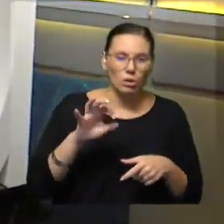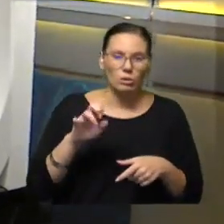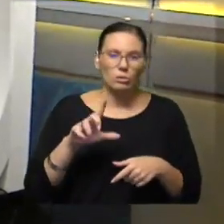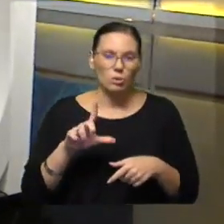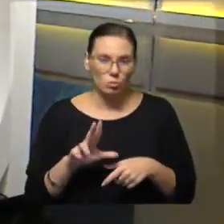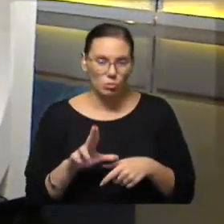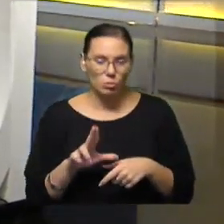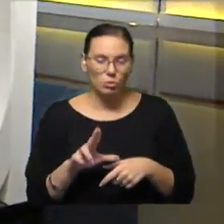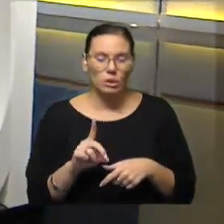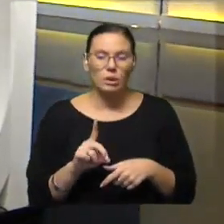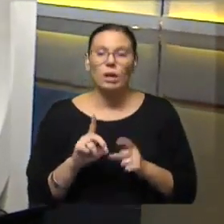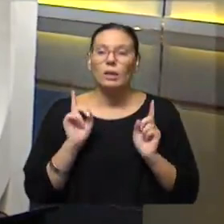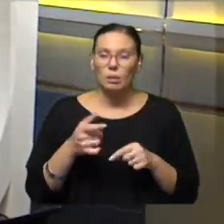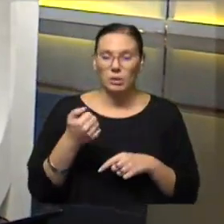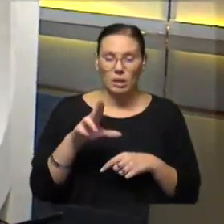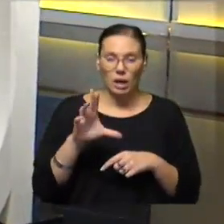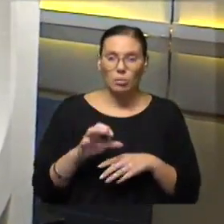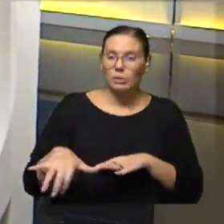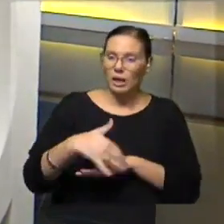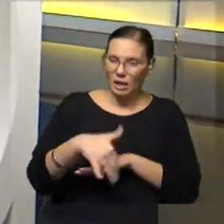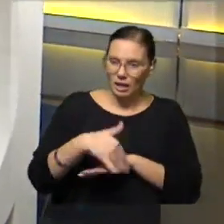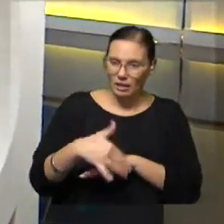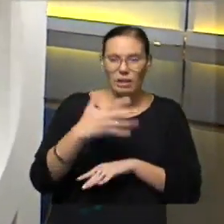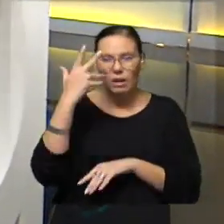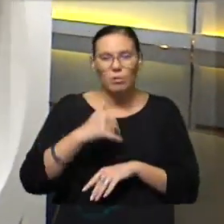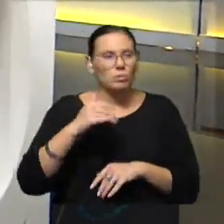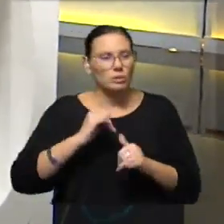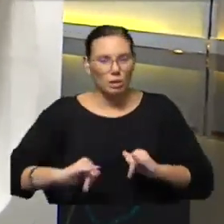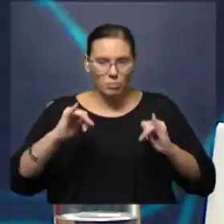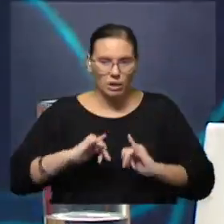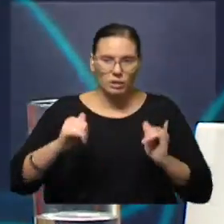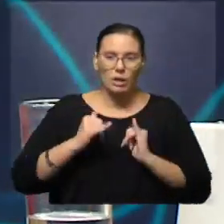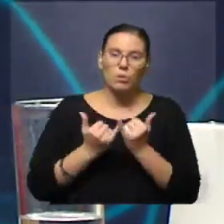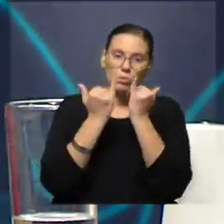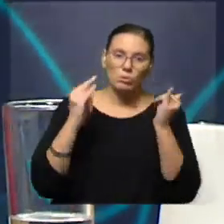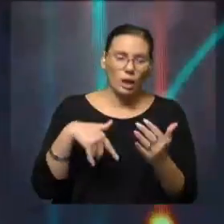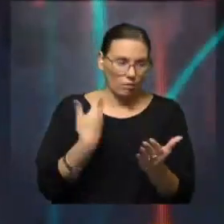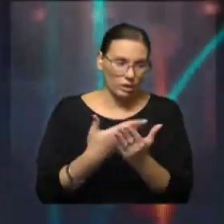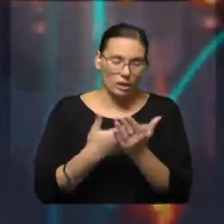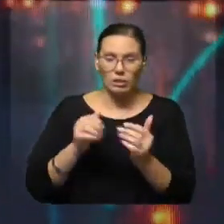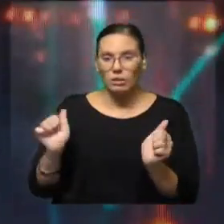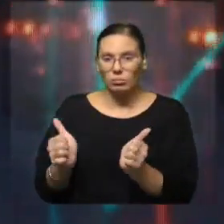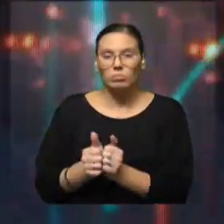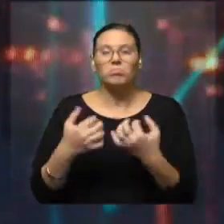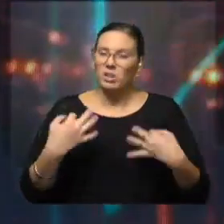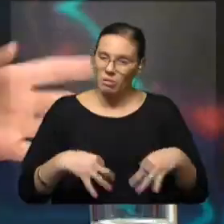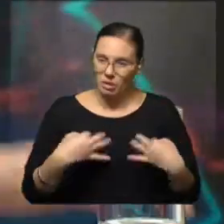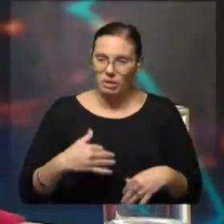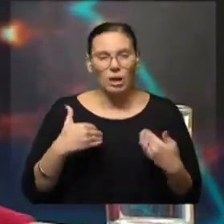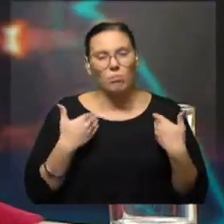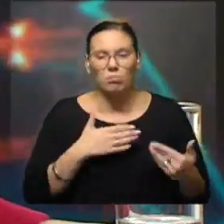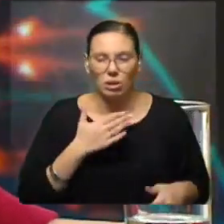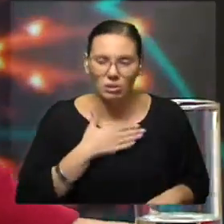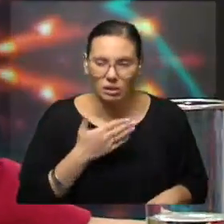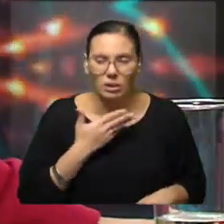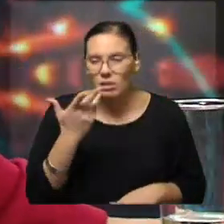todo. Y bueno, vamos a tener a Agus en la calle, como a ella le gusta callejear. Me estuvo acompañando uno de los días sí, que vos faltaste. Qué bien que lo hicieron. Y se queja, ya se queja porque a